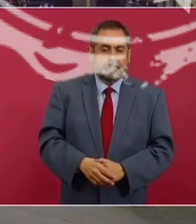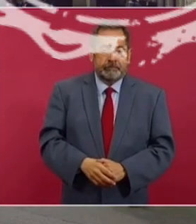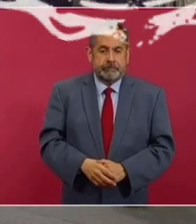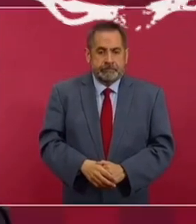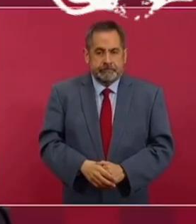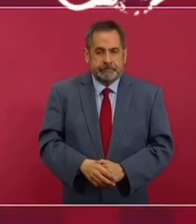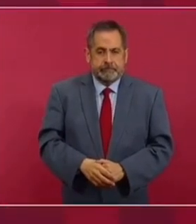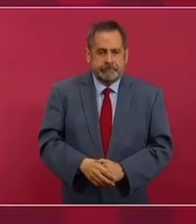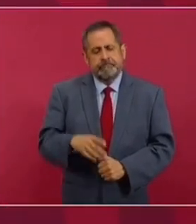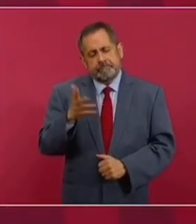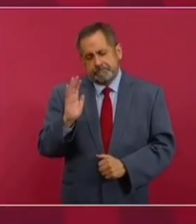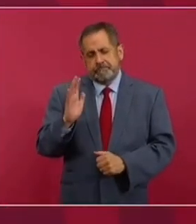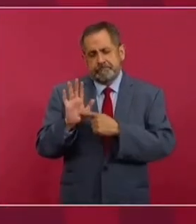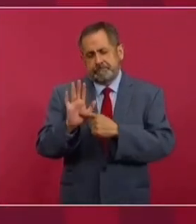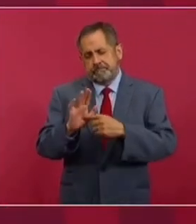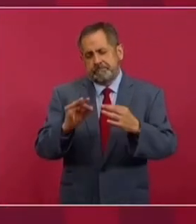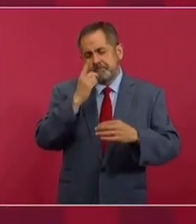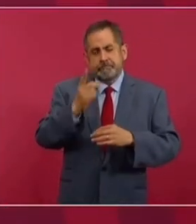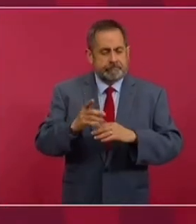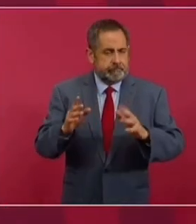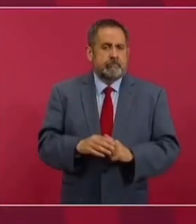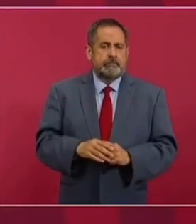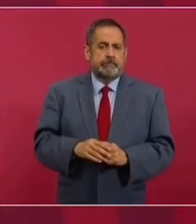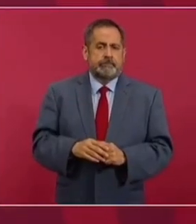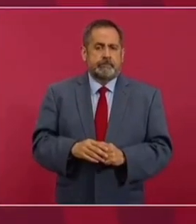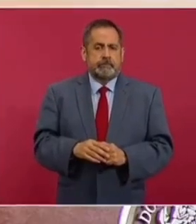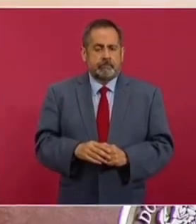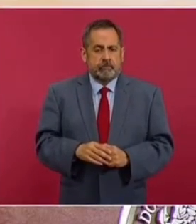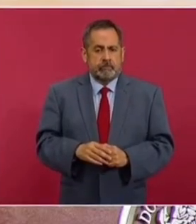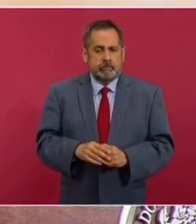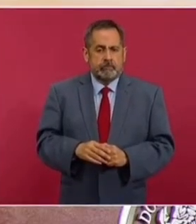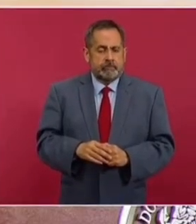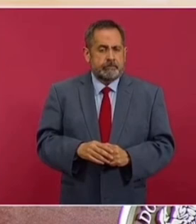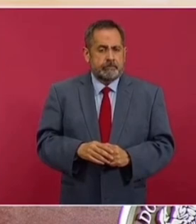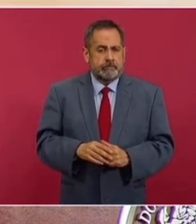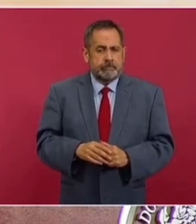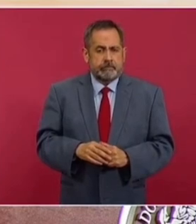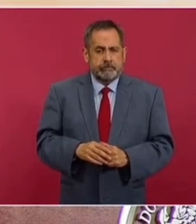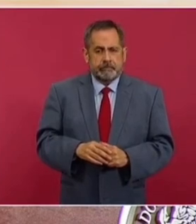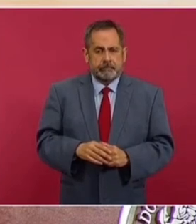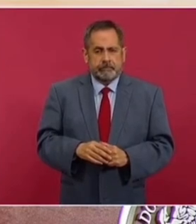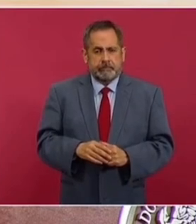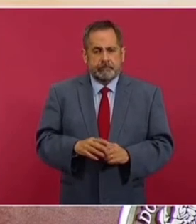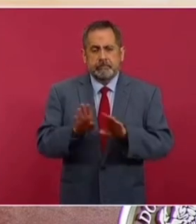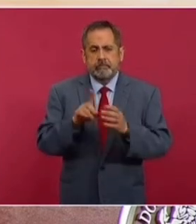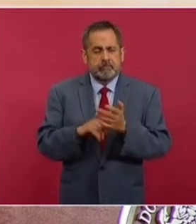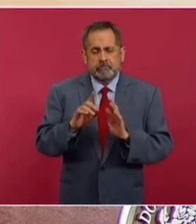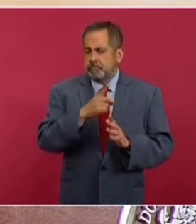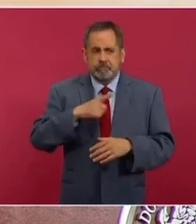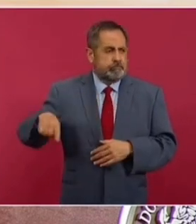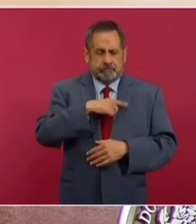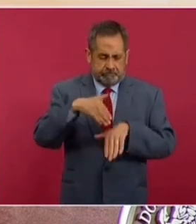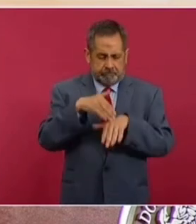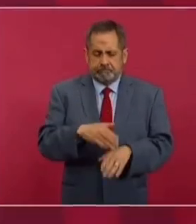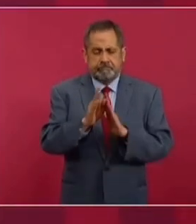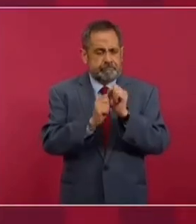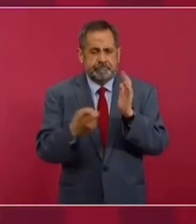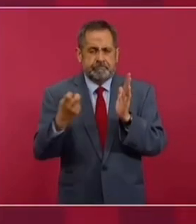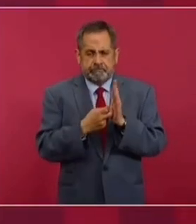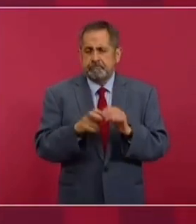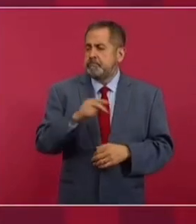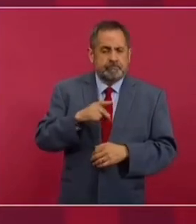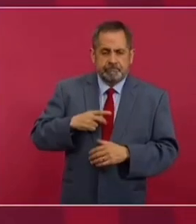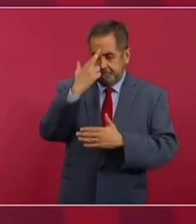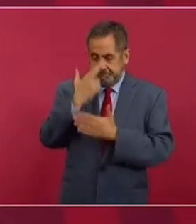Bueno, ya expuse, ¿no?, de que tienen que procurarse actuaciones apegadas a la Constitución, a la ley, no